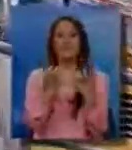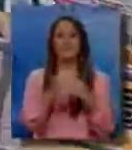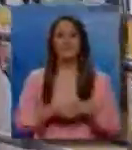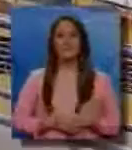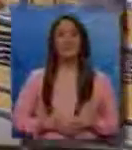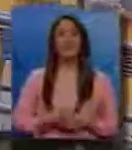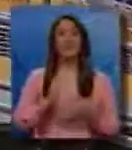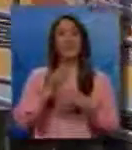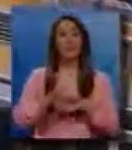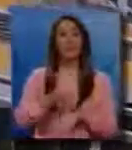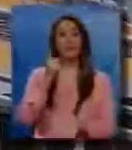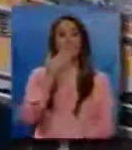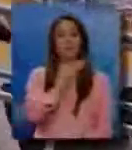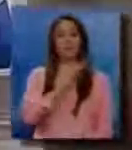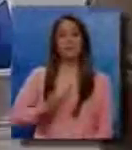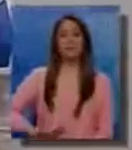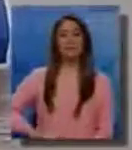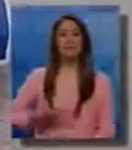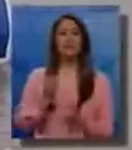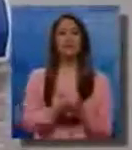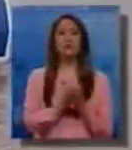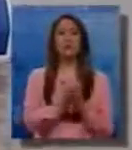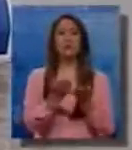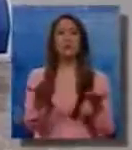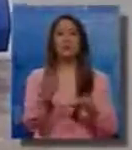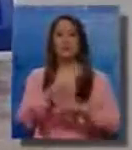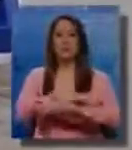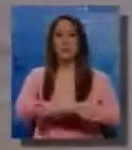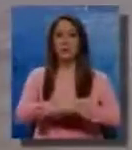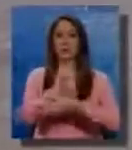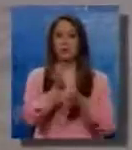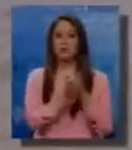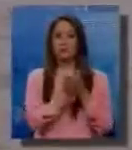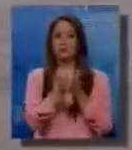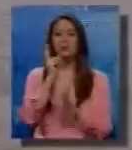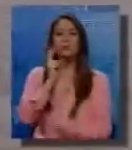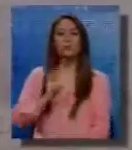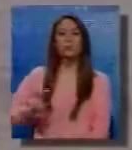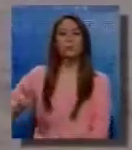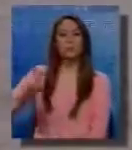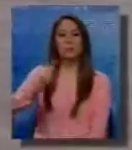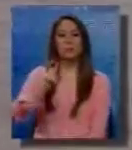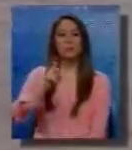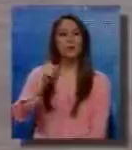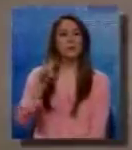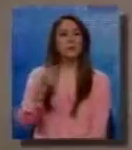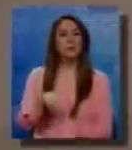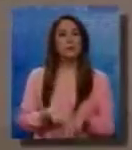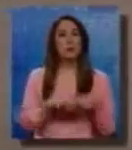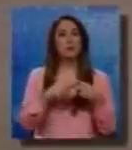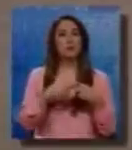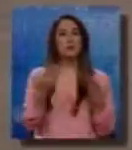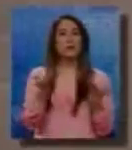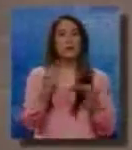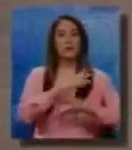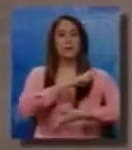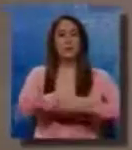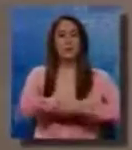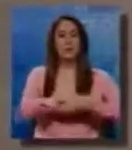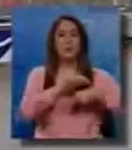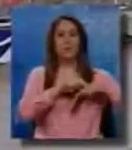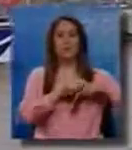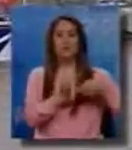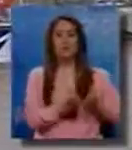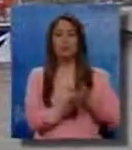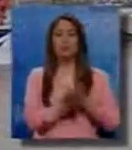Luego el presidente se embarcó en una de las 2 lanchas que brindan esta nueva opción denominada Turismo en el Golfo, saliendo desde el Muelle de los Bomberos y llegando